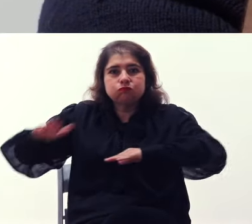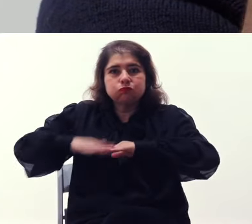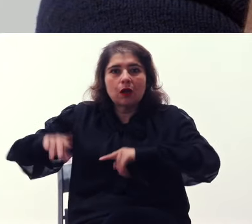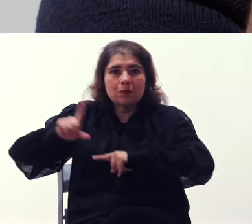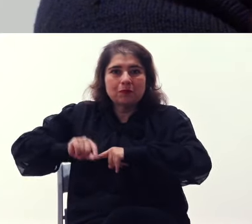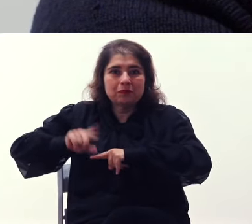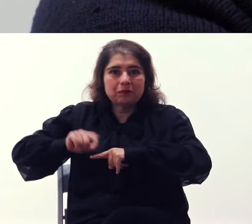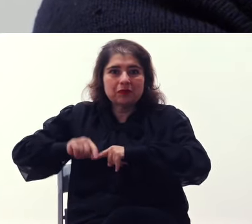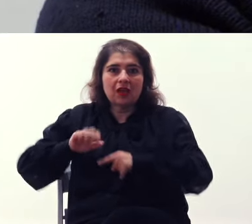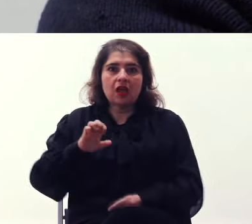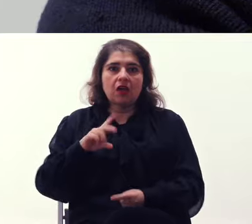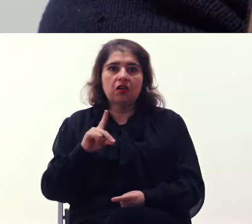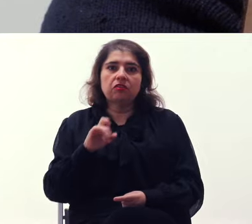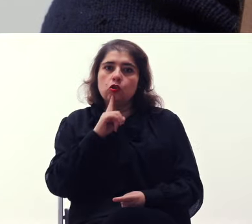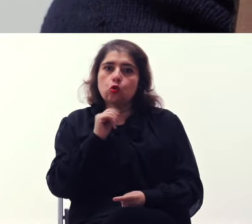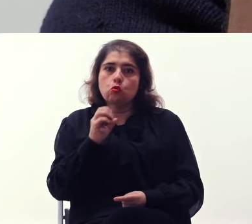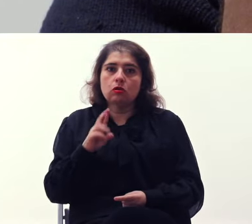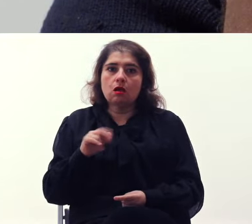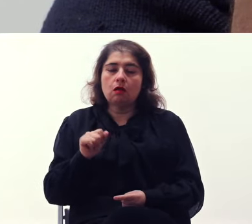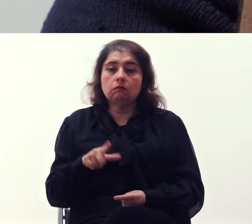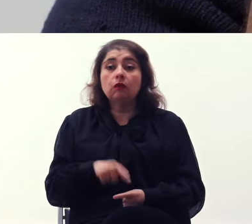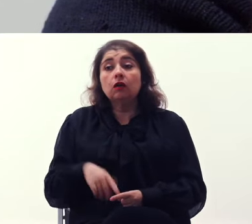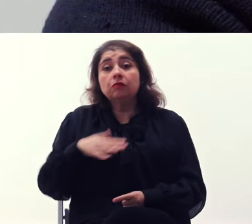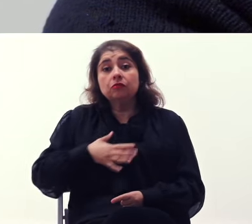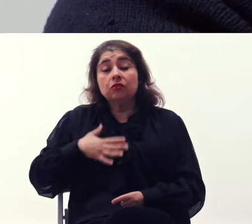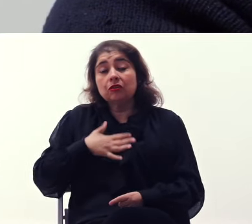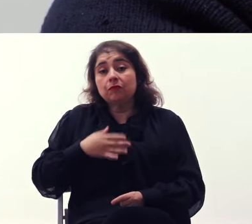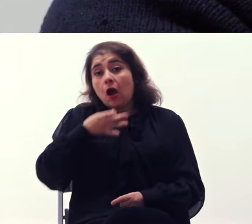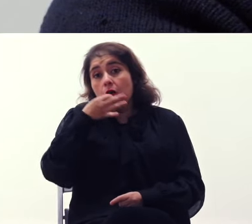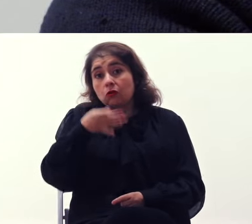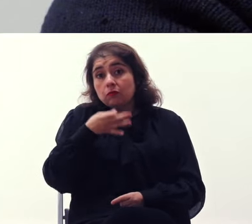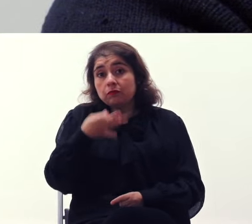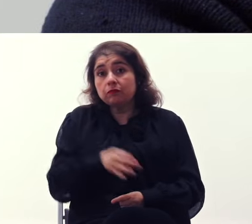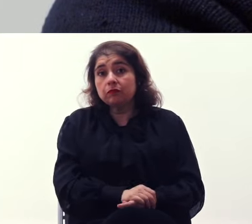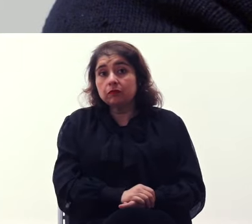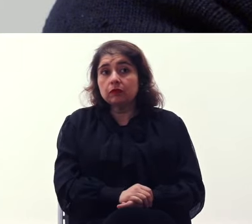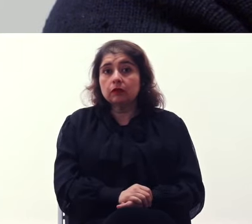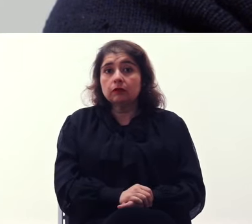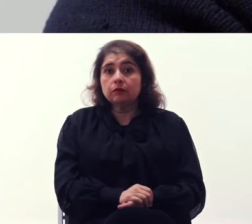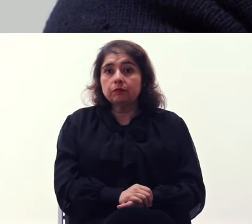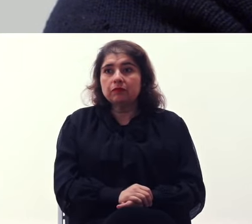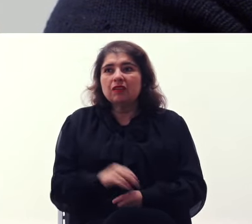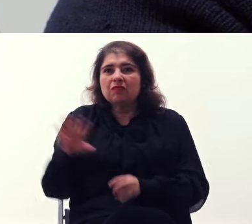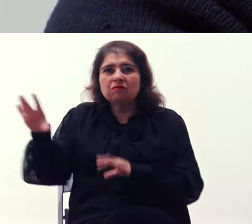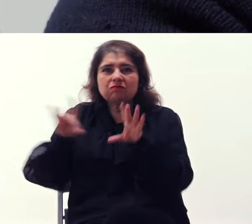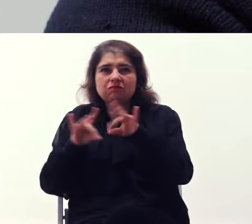cierto?, editorial. También quisiera, de alguna manera,